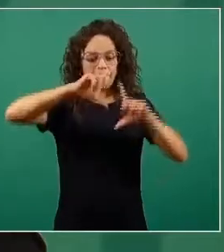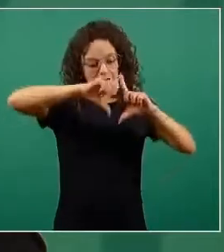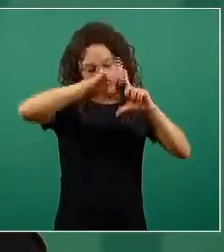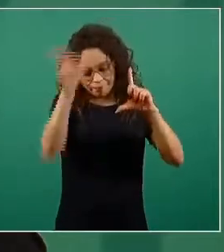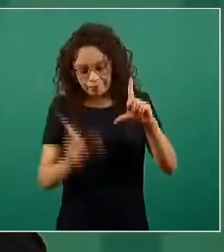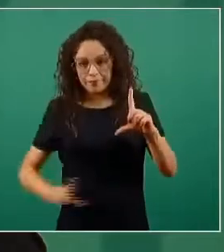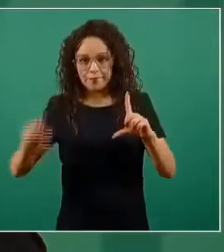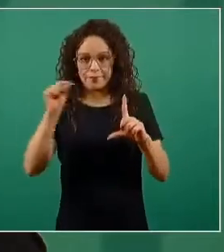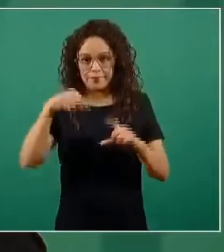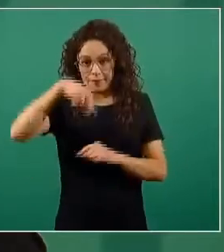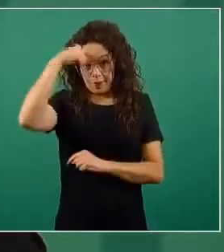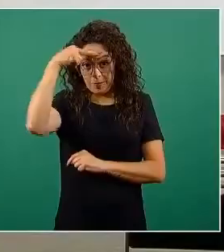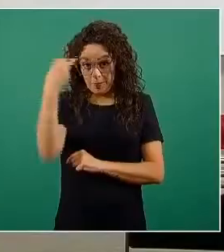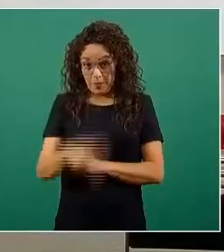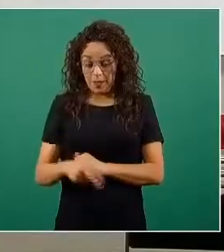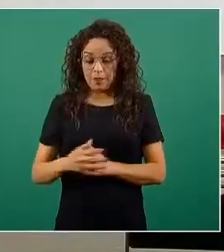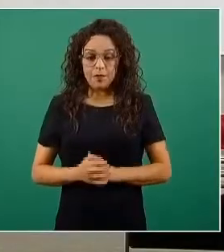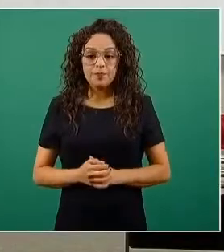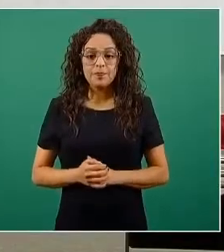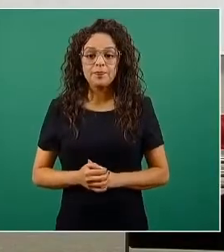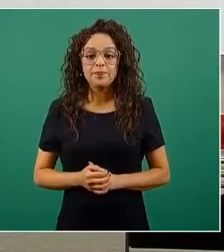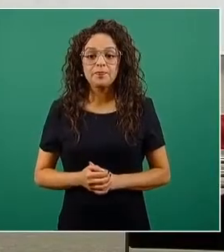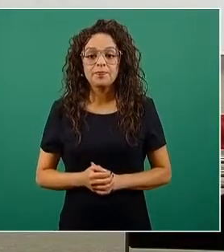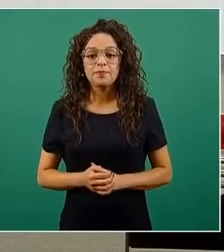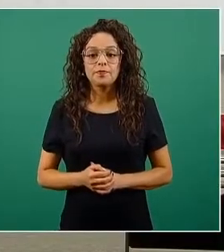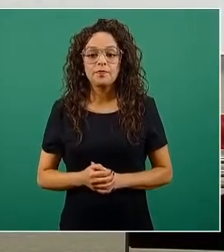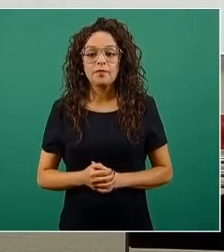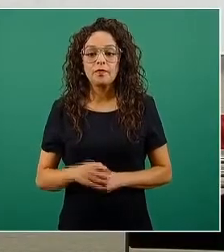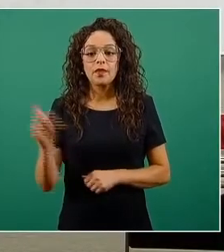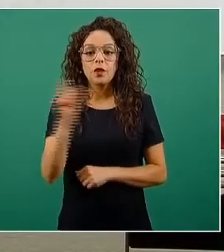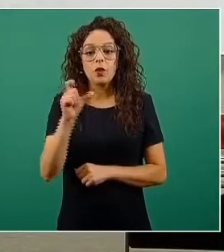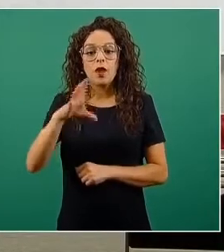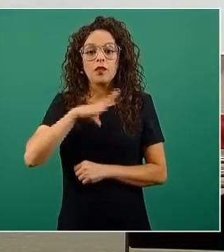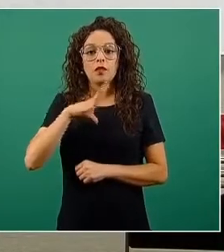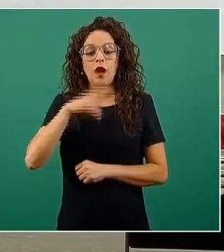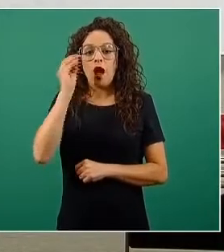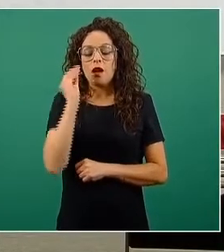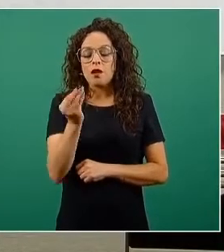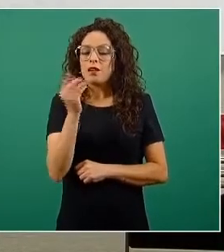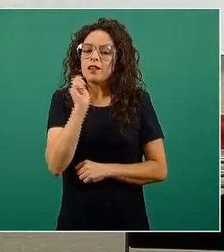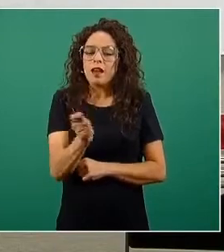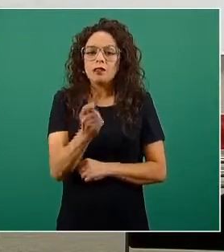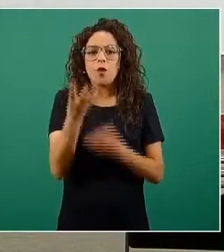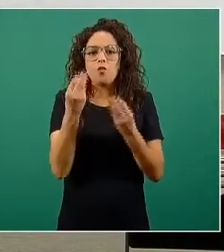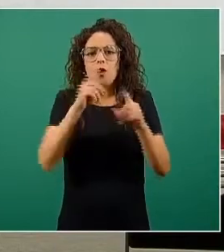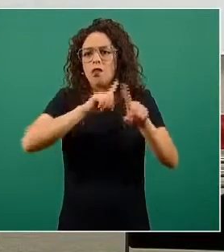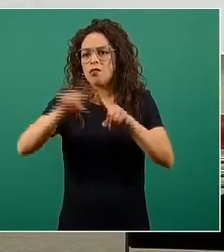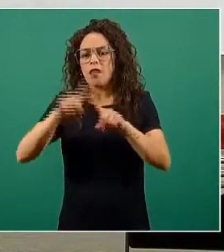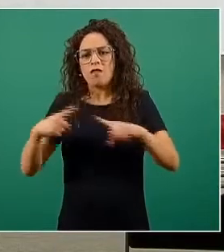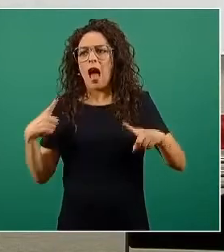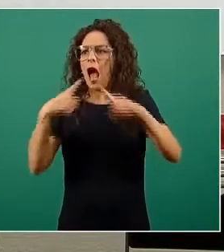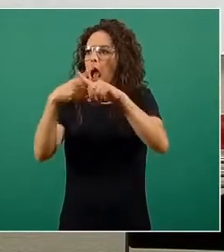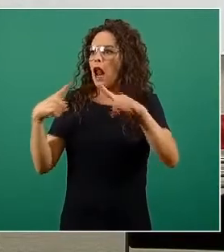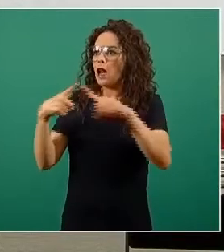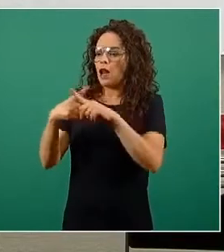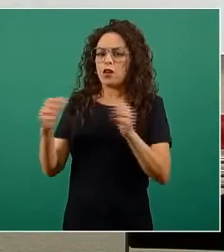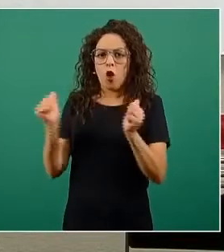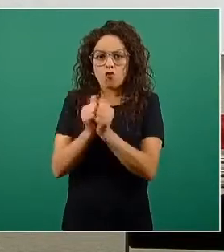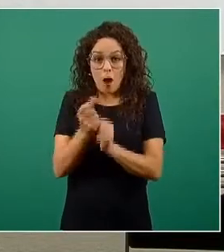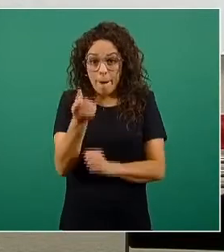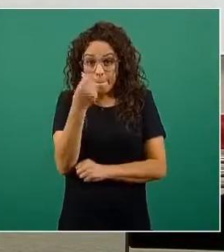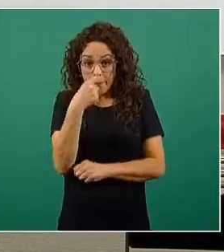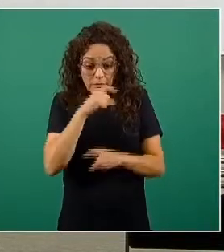caso, obviamente, de presentar múltiples alergias a determinados medicamentos, yo